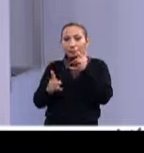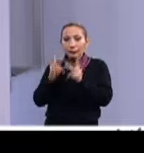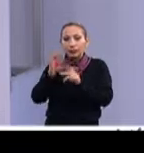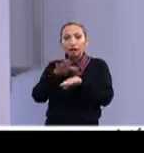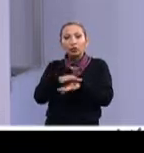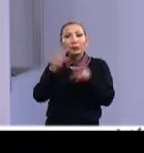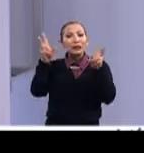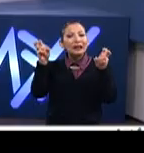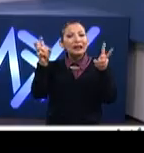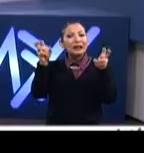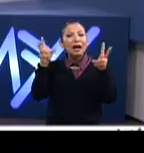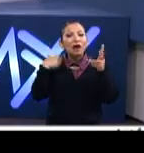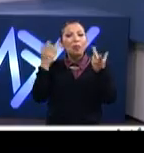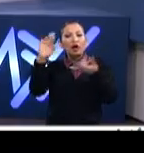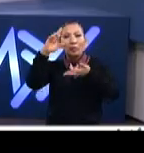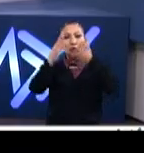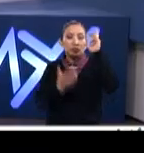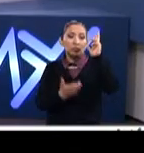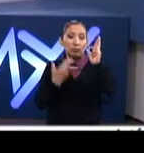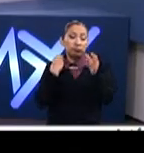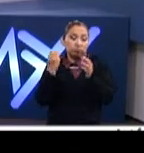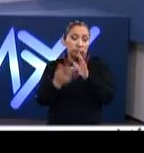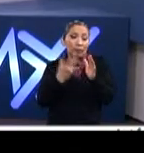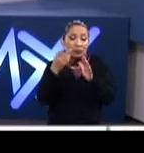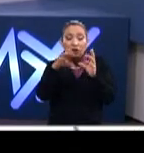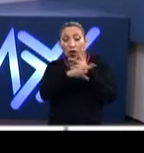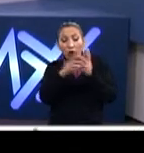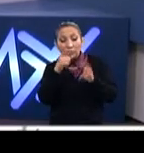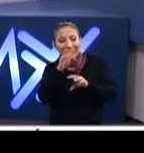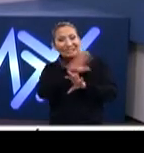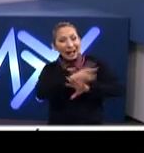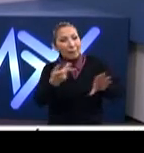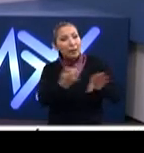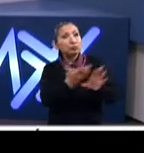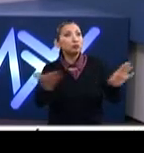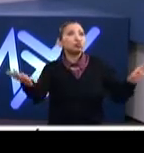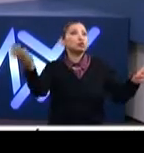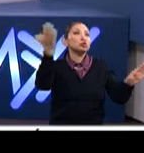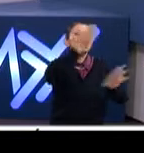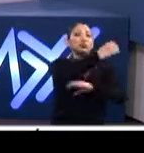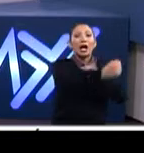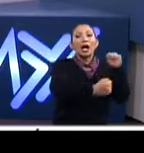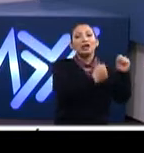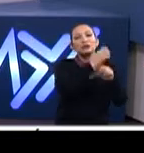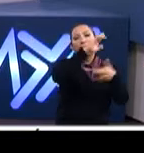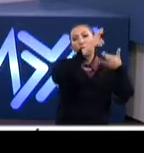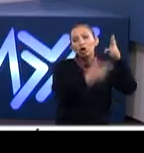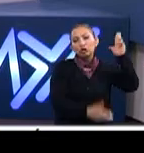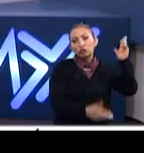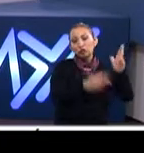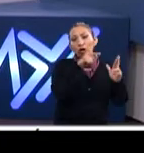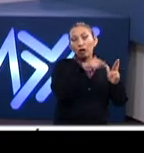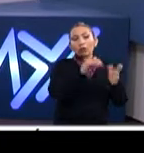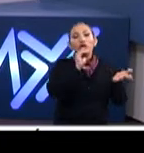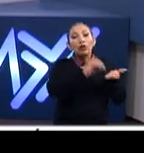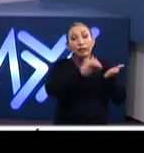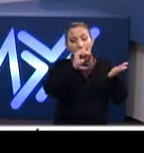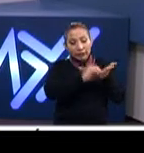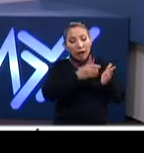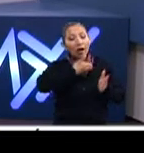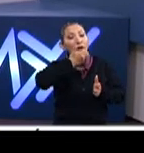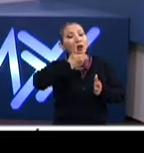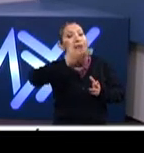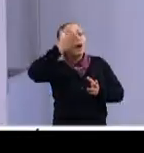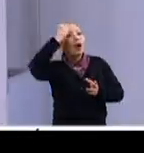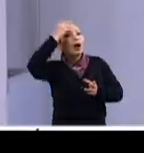platicaban sobre la cuestión de la revolución. Bueno, pues muchas de estas cosas, a pesar de que ya tenemos tantos años de haberla, se